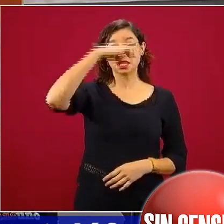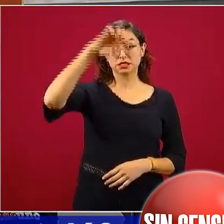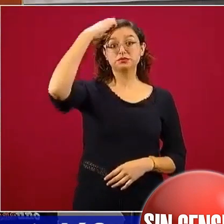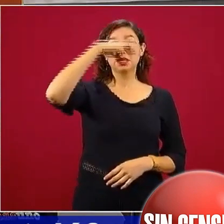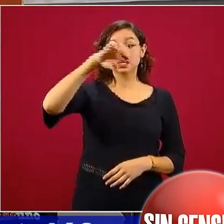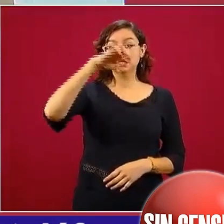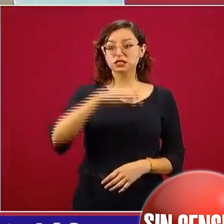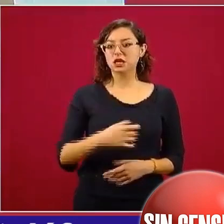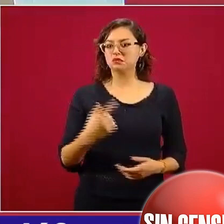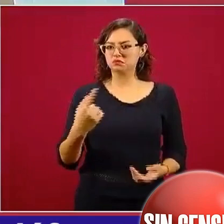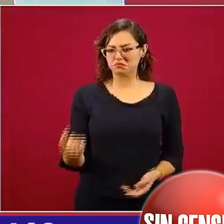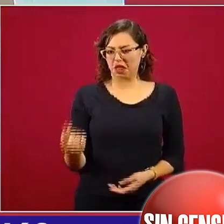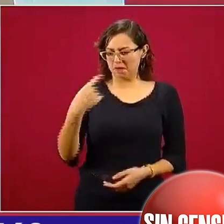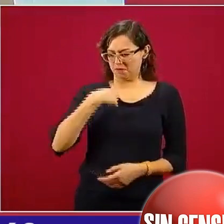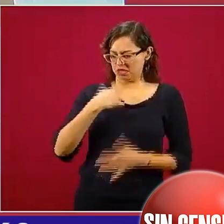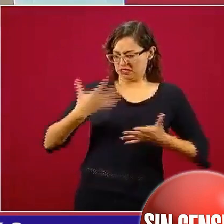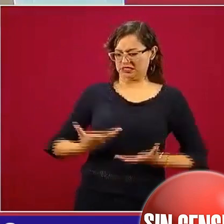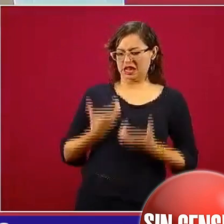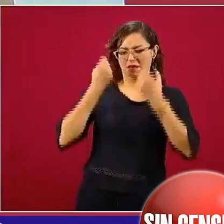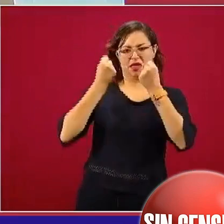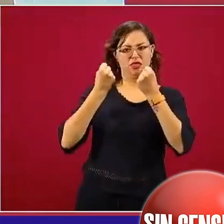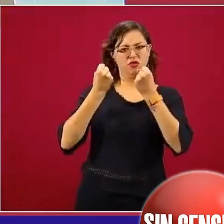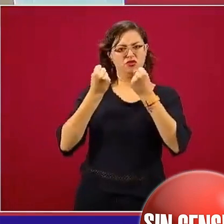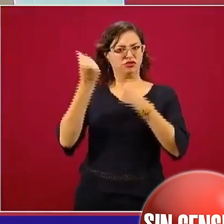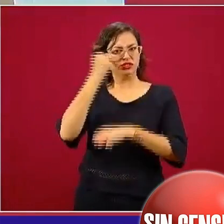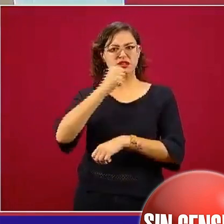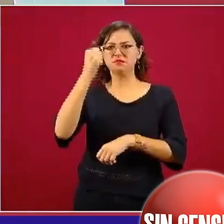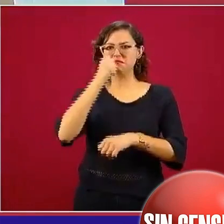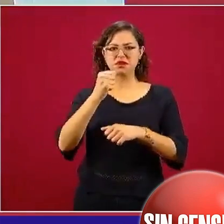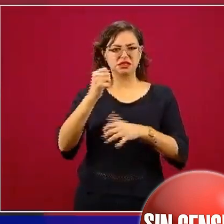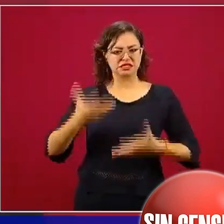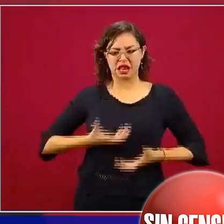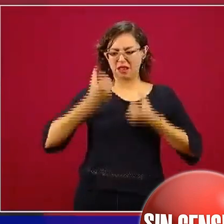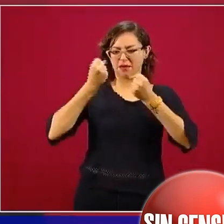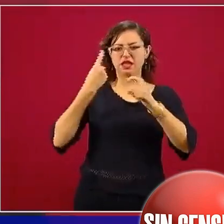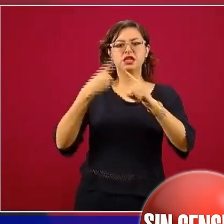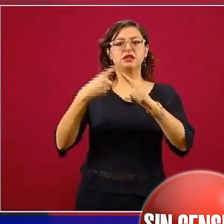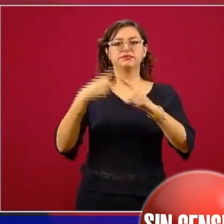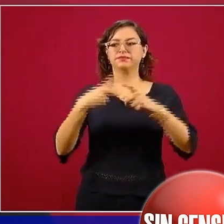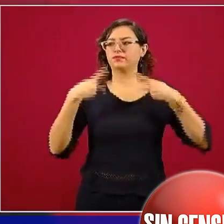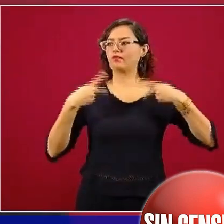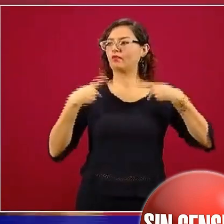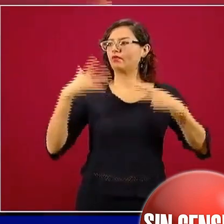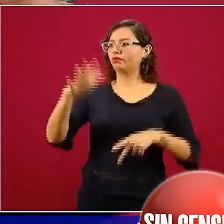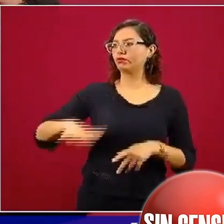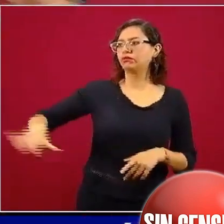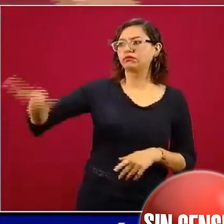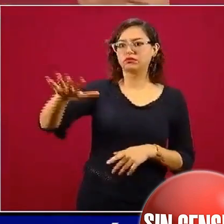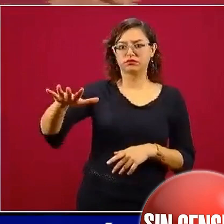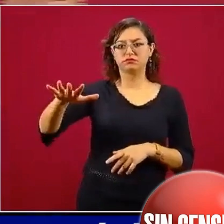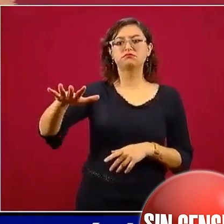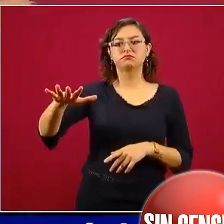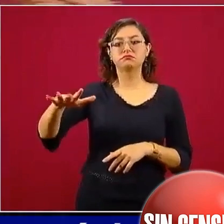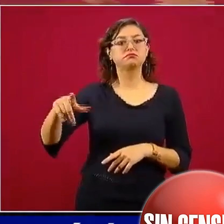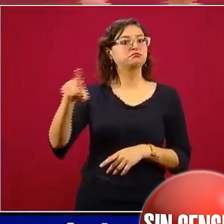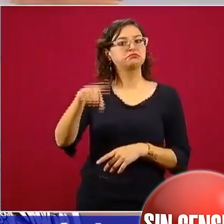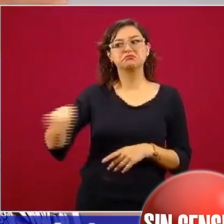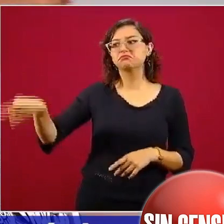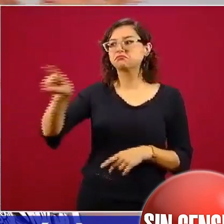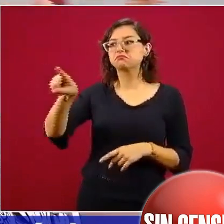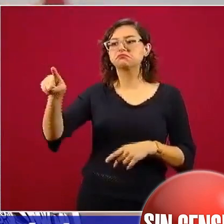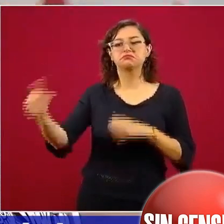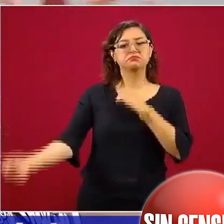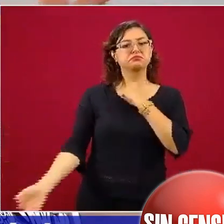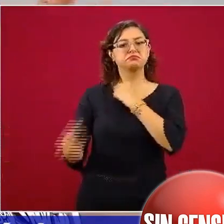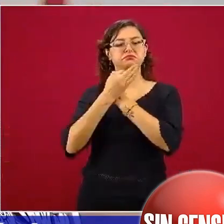quien me ha salvado siempre, ha sido el pueblo. me han ayudado y han sido